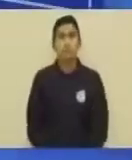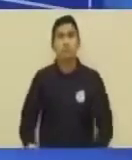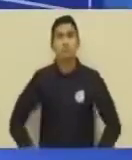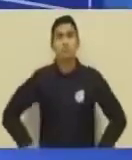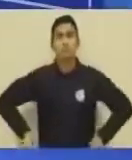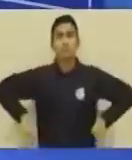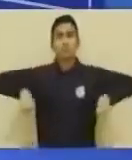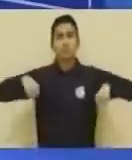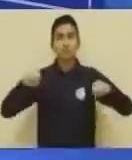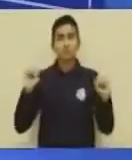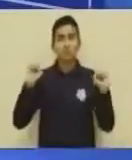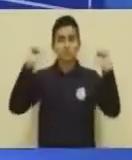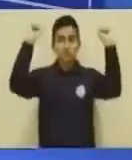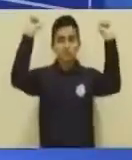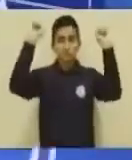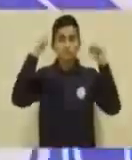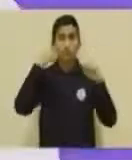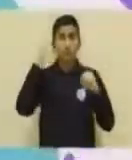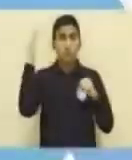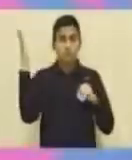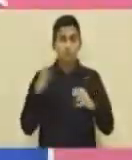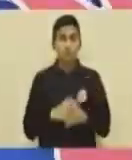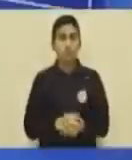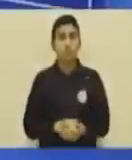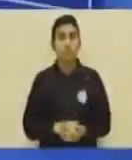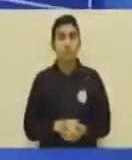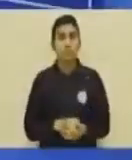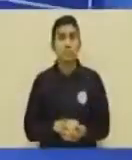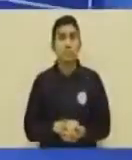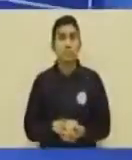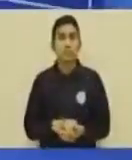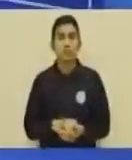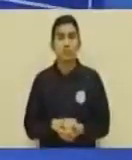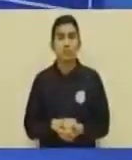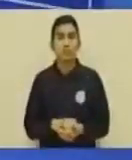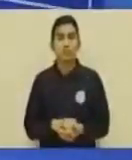elevas la barra y lo llevas hasta arriba.